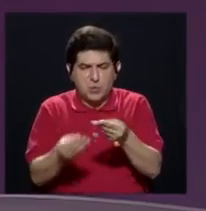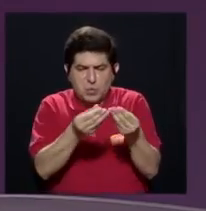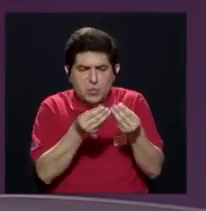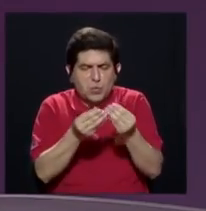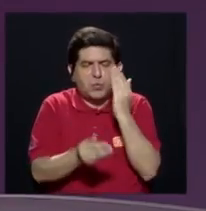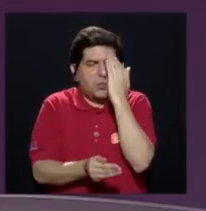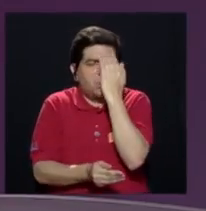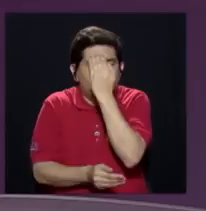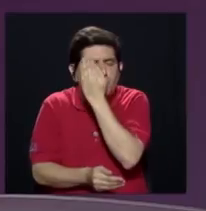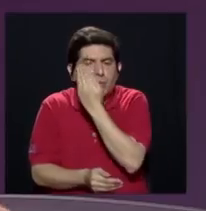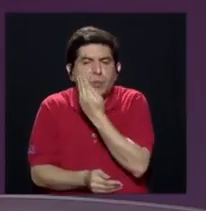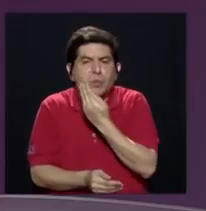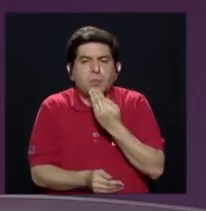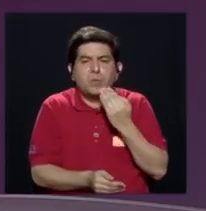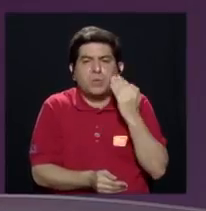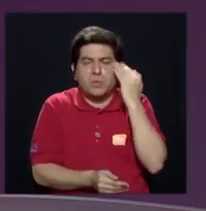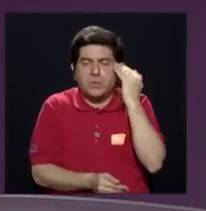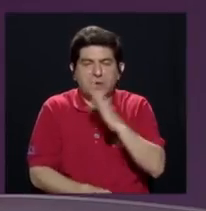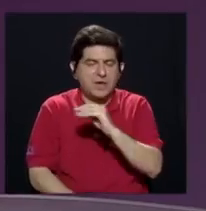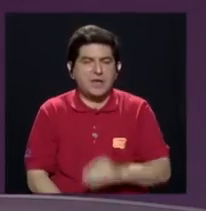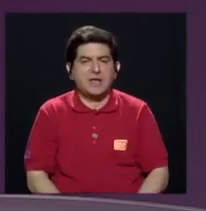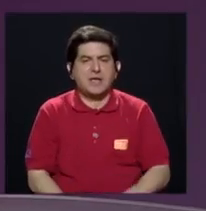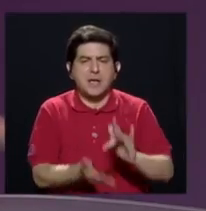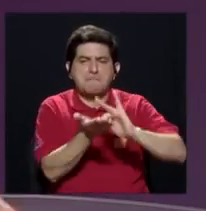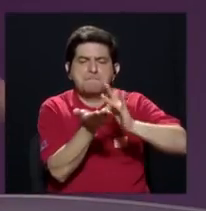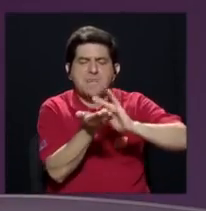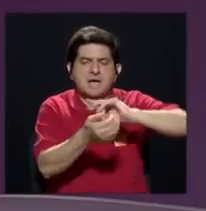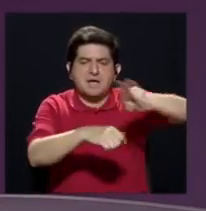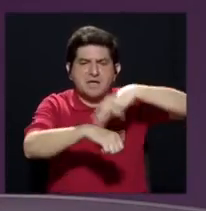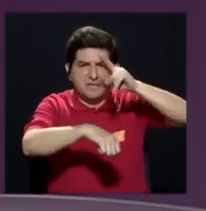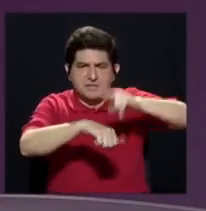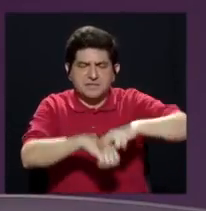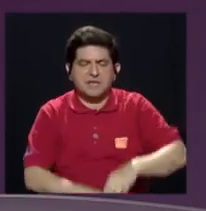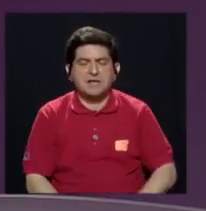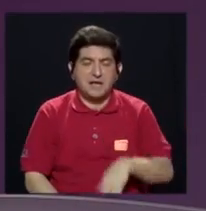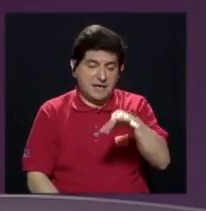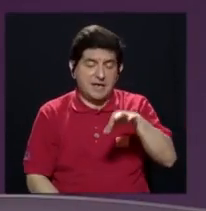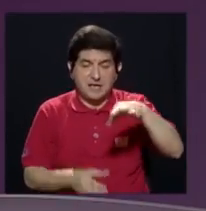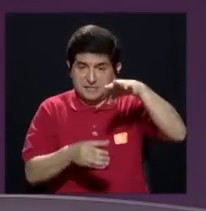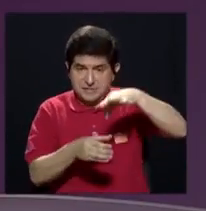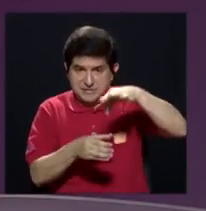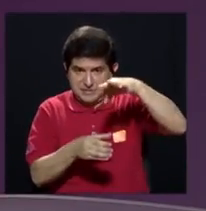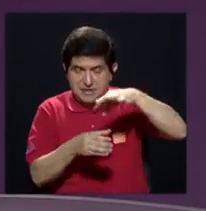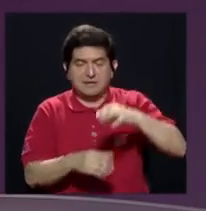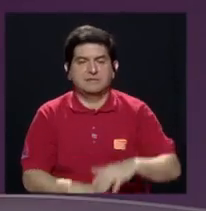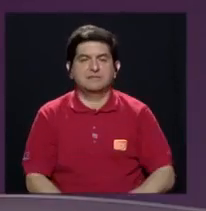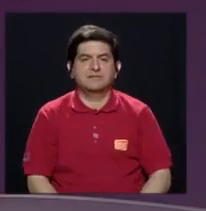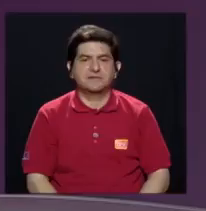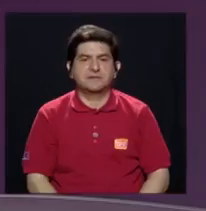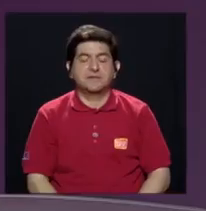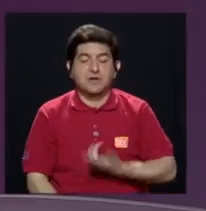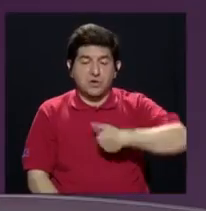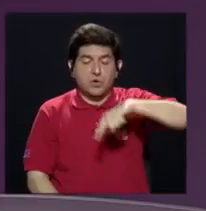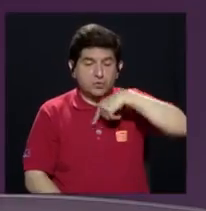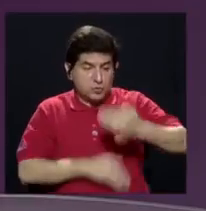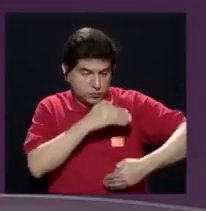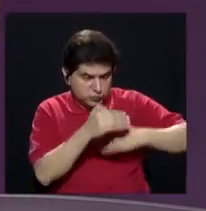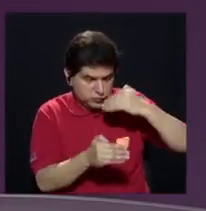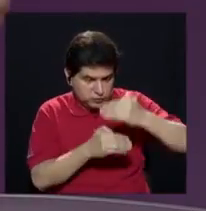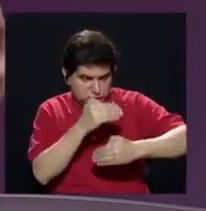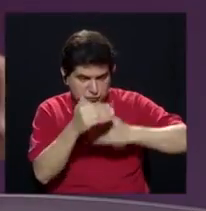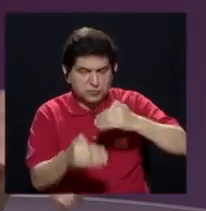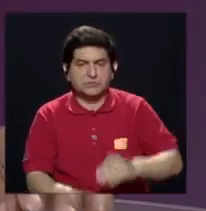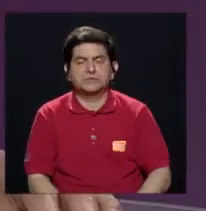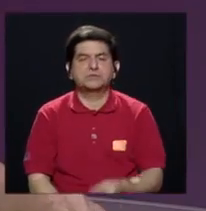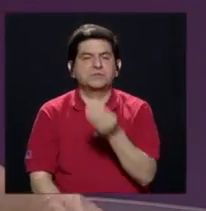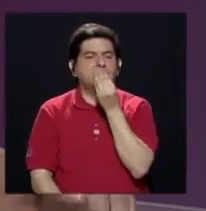trabajamos La mascarilla y la medicina natural que es el lo son los Ted verdad porque cuando sacamos los hacemos los procesos